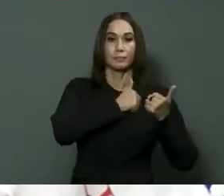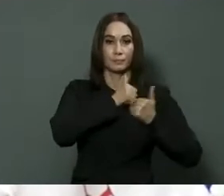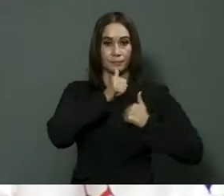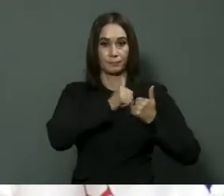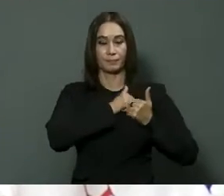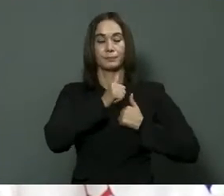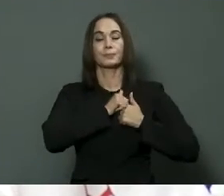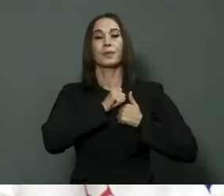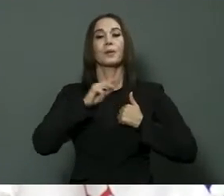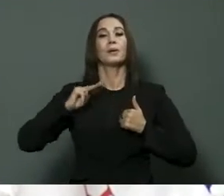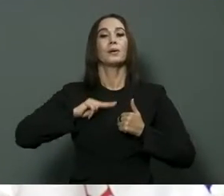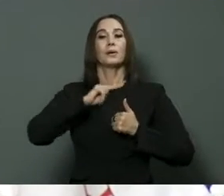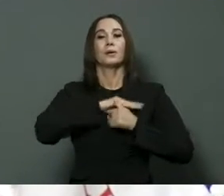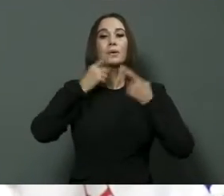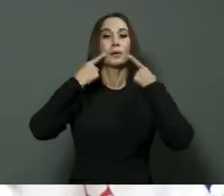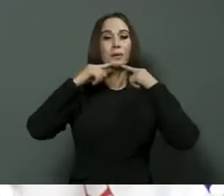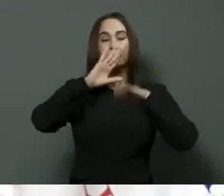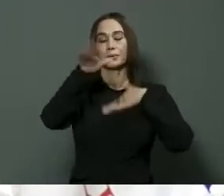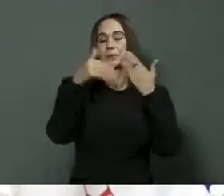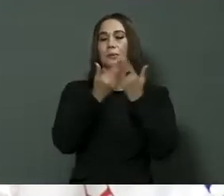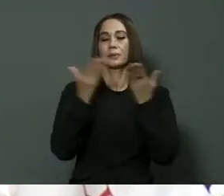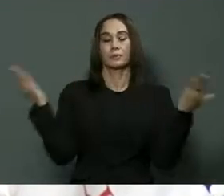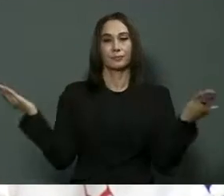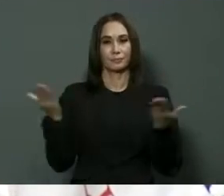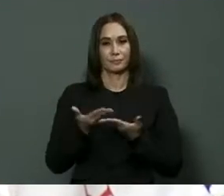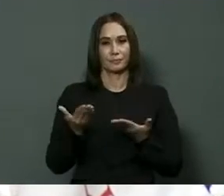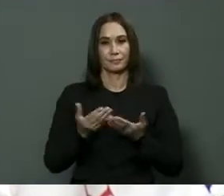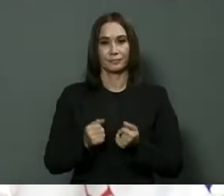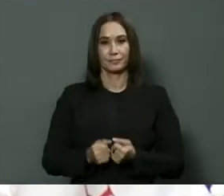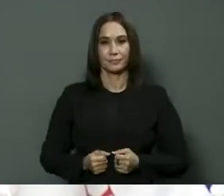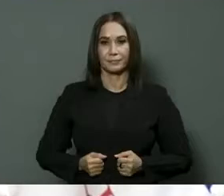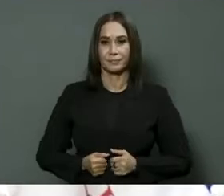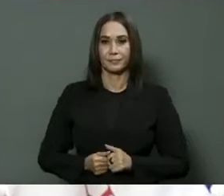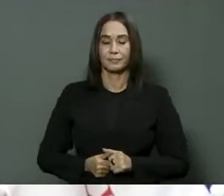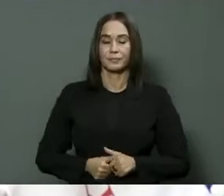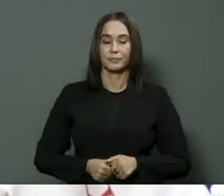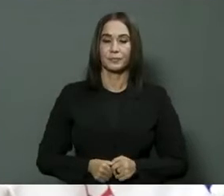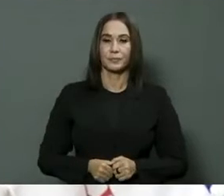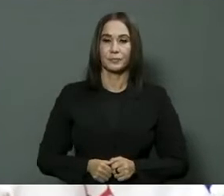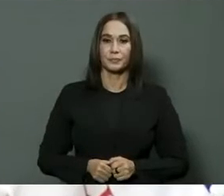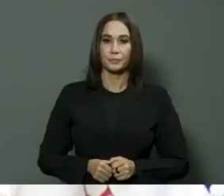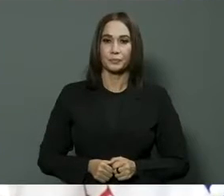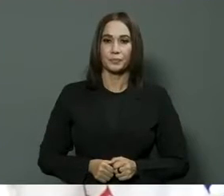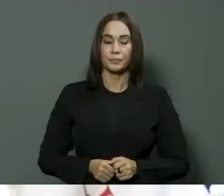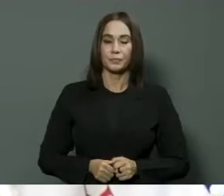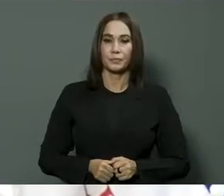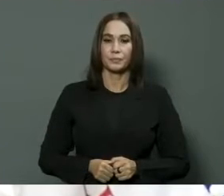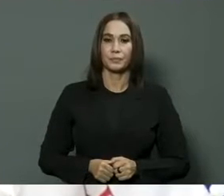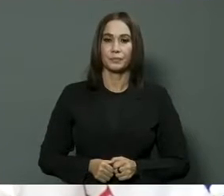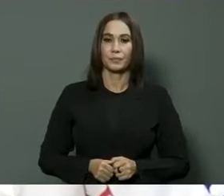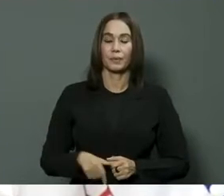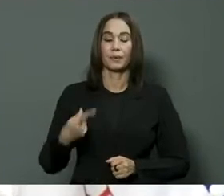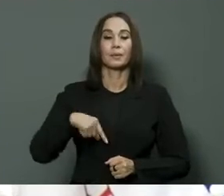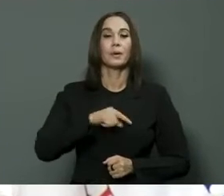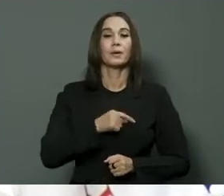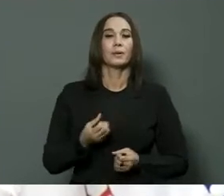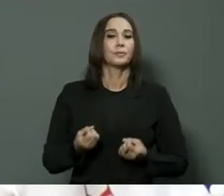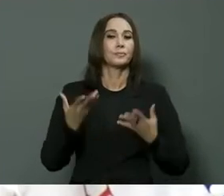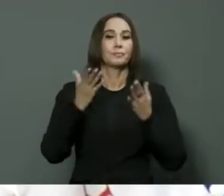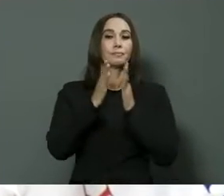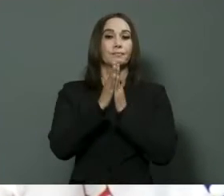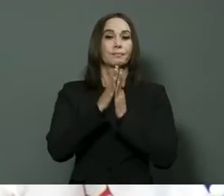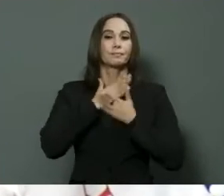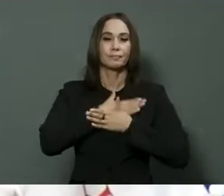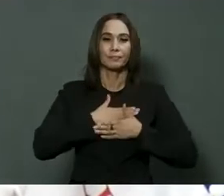militares, miembros de la prensa y a todos los presentes en general. Para nosotros es una gran